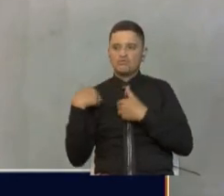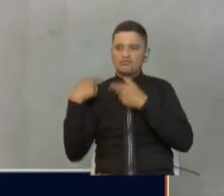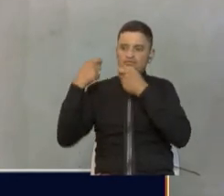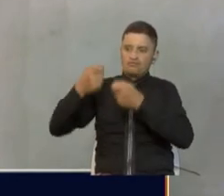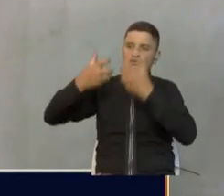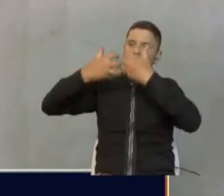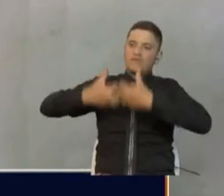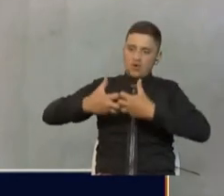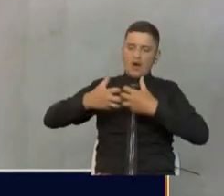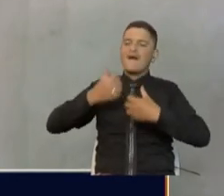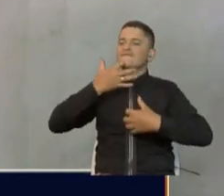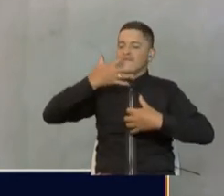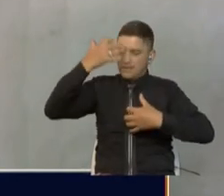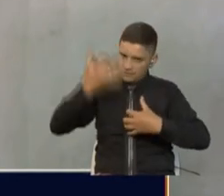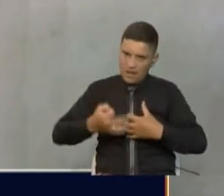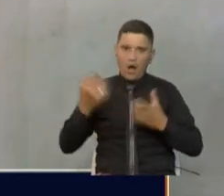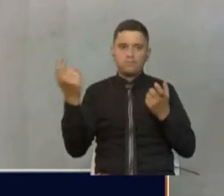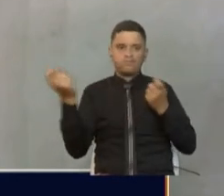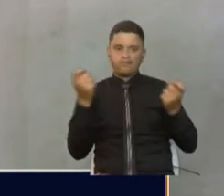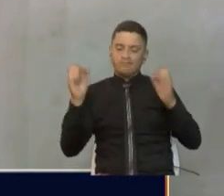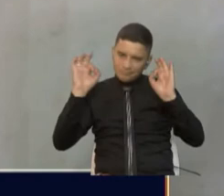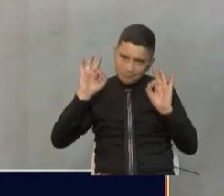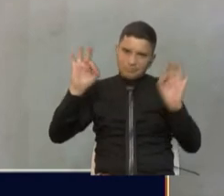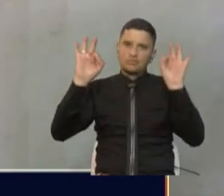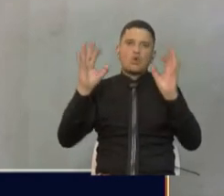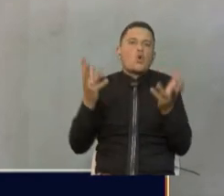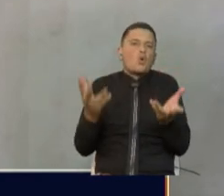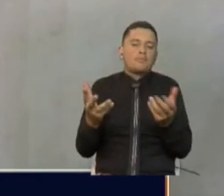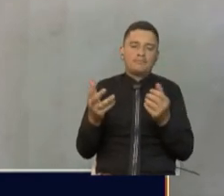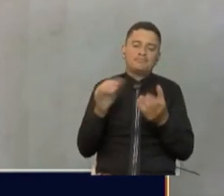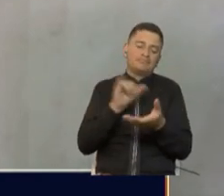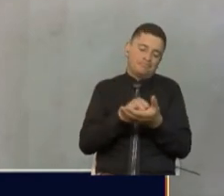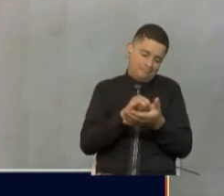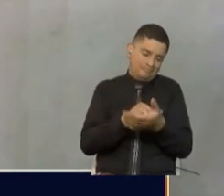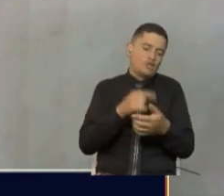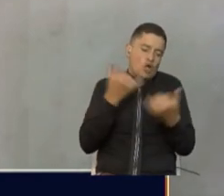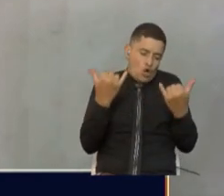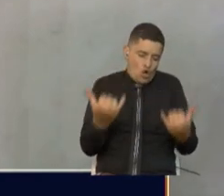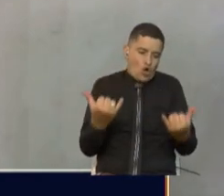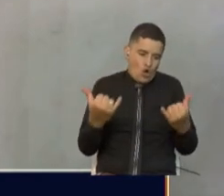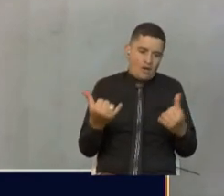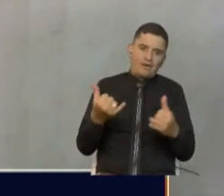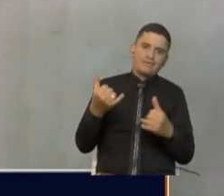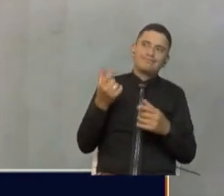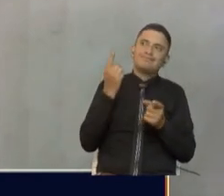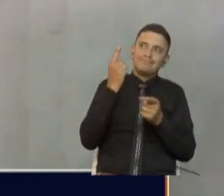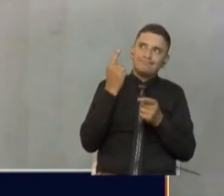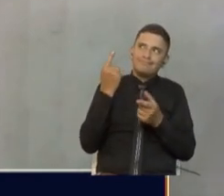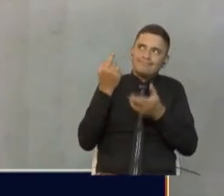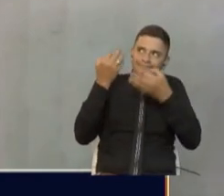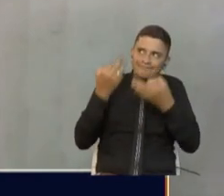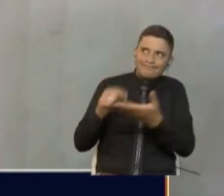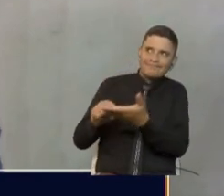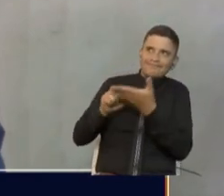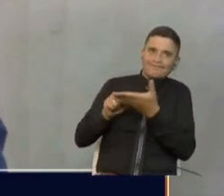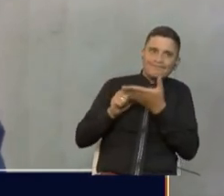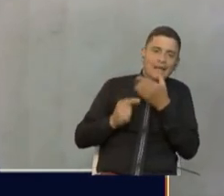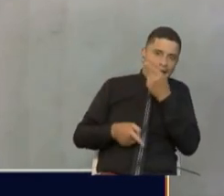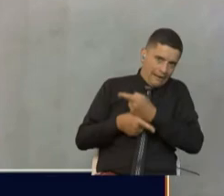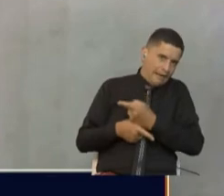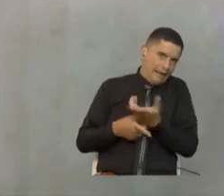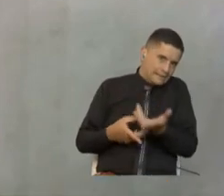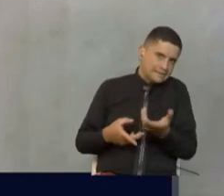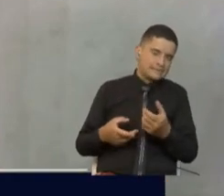un verdadero control. ¿Qué es lo que en este momento viene ocurriendo? Hay